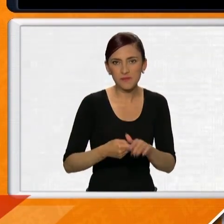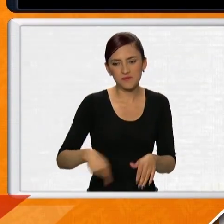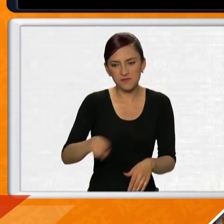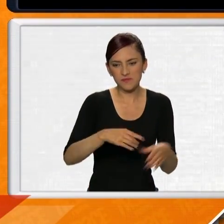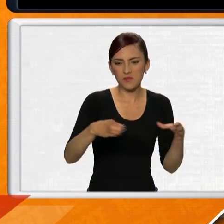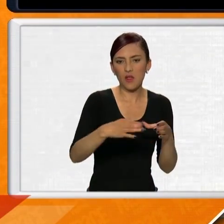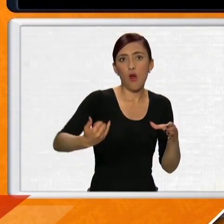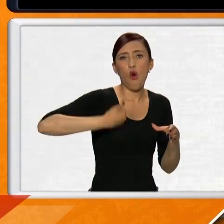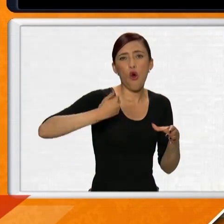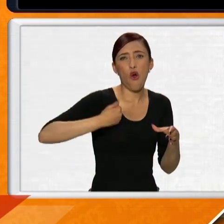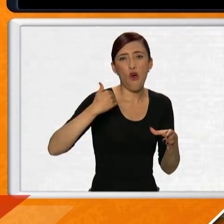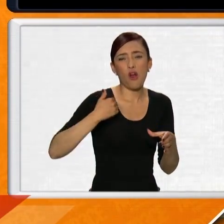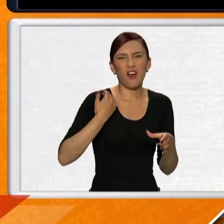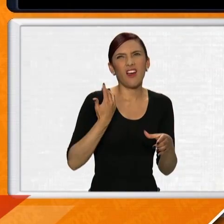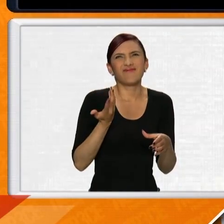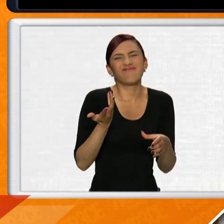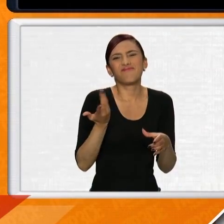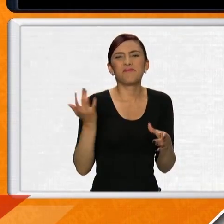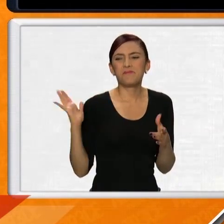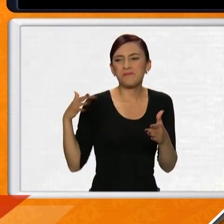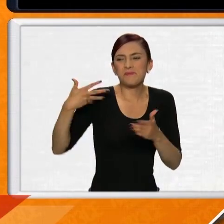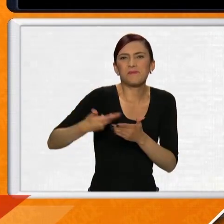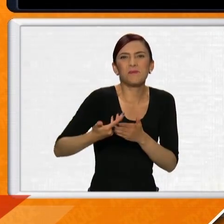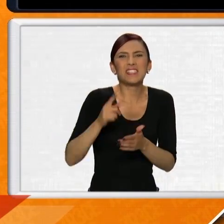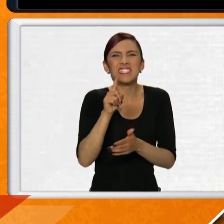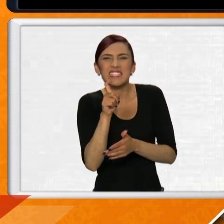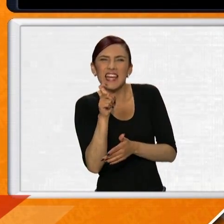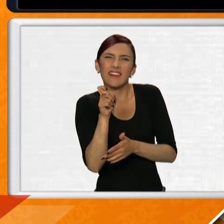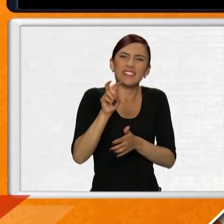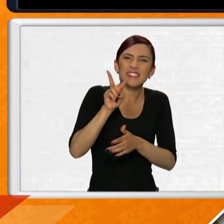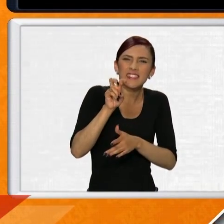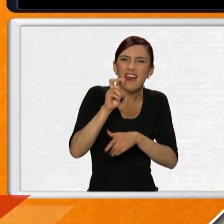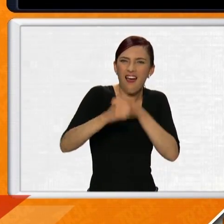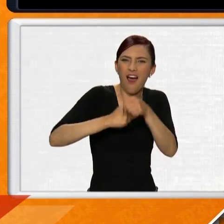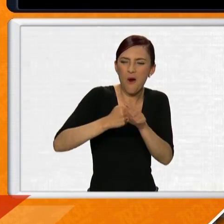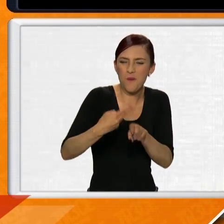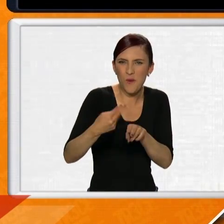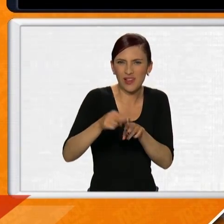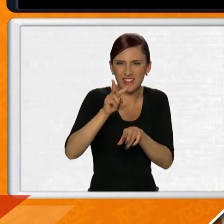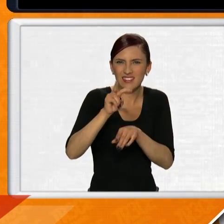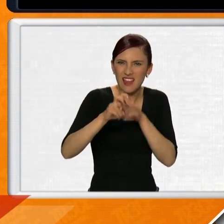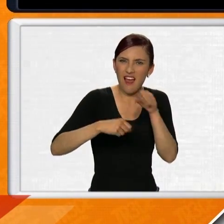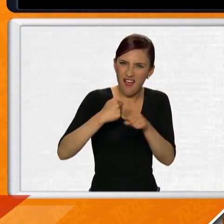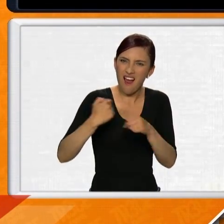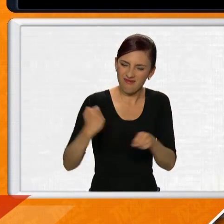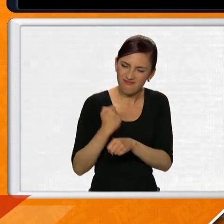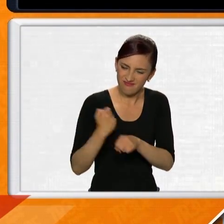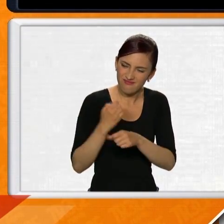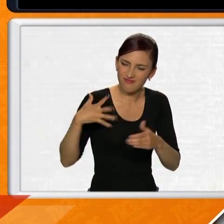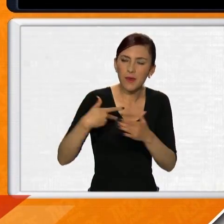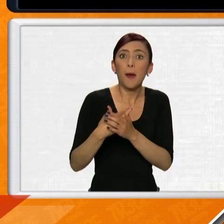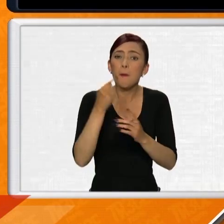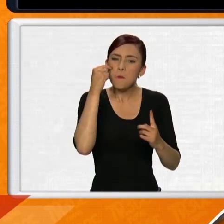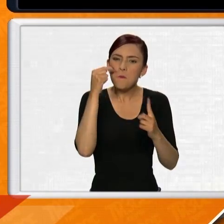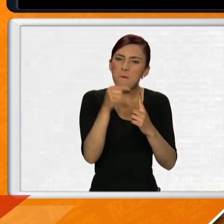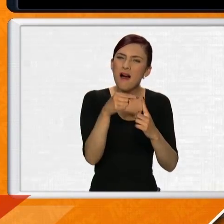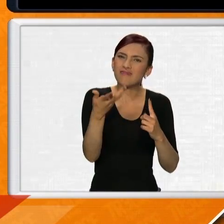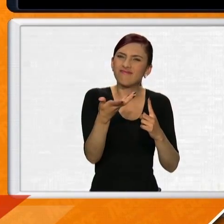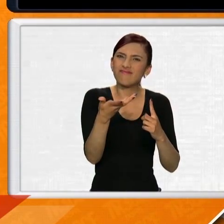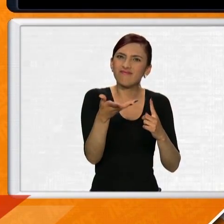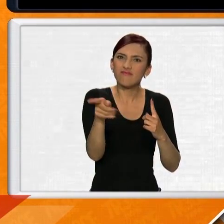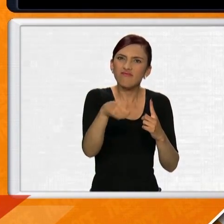jóvenes, ya llevamos en estos 6 años, van a ser 7 años ya. La idea es un punto de vista académico, en donde